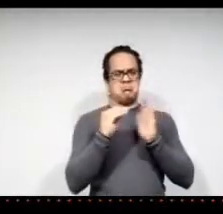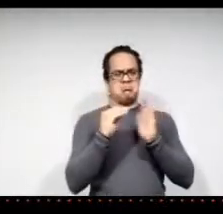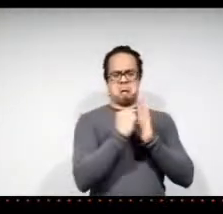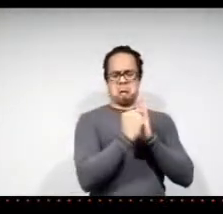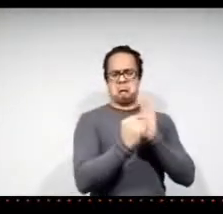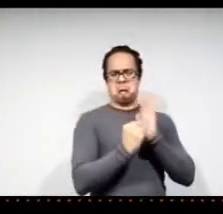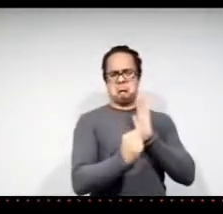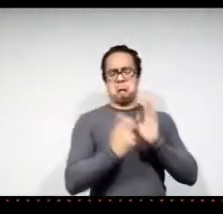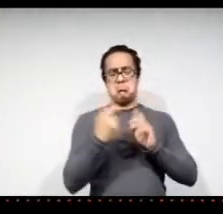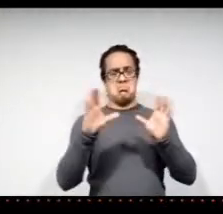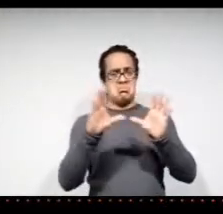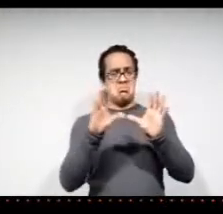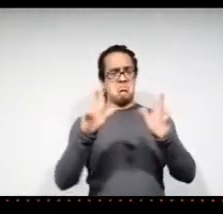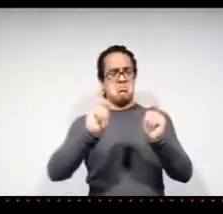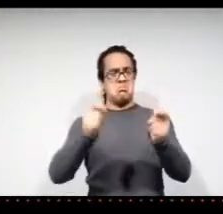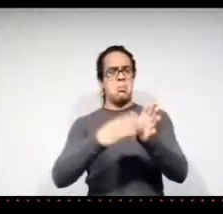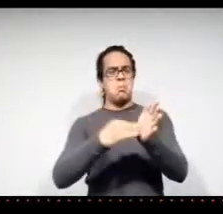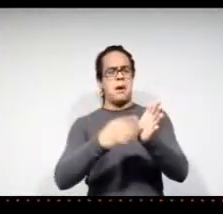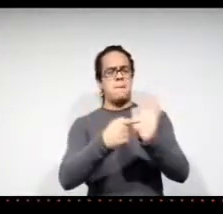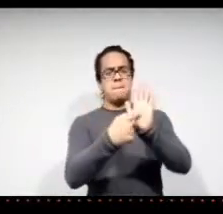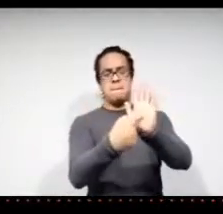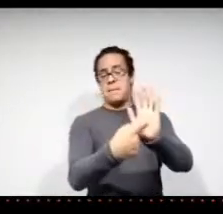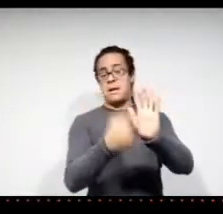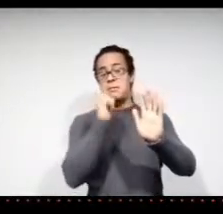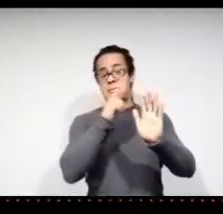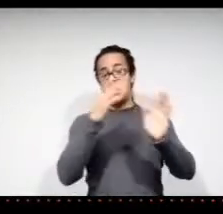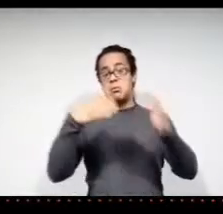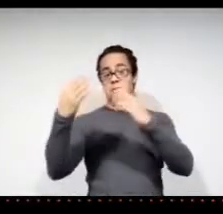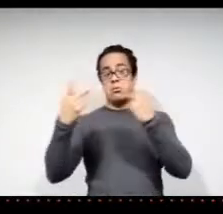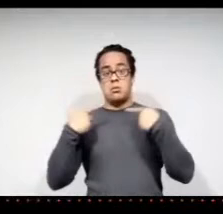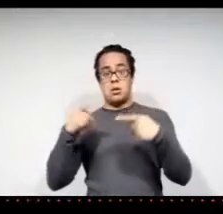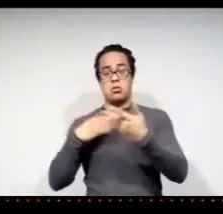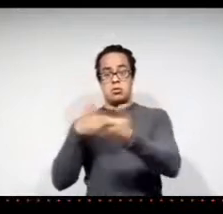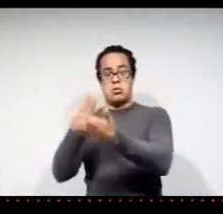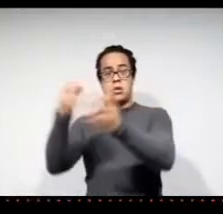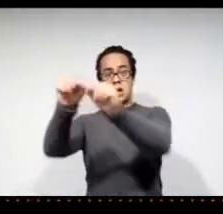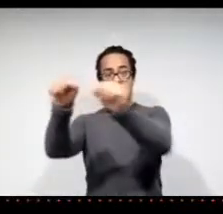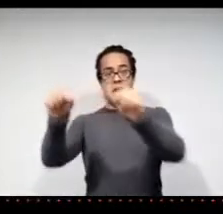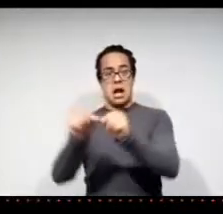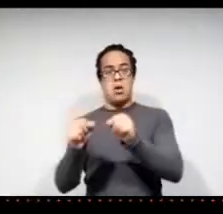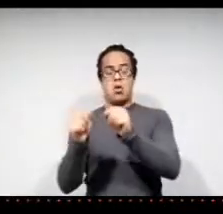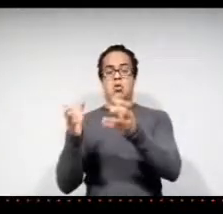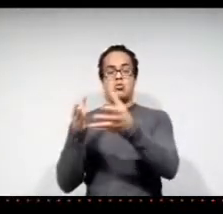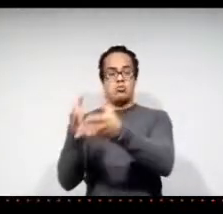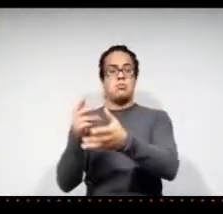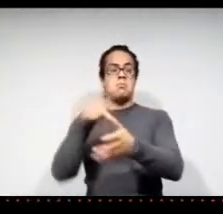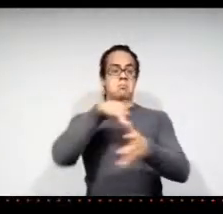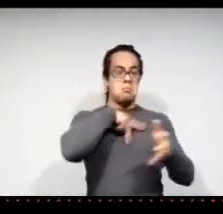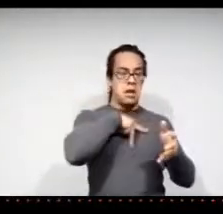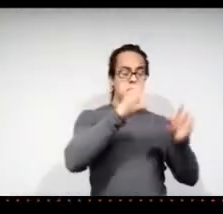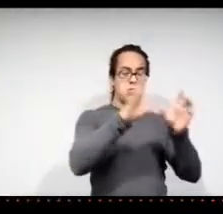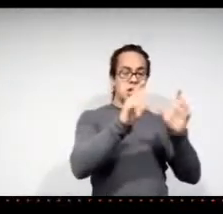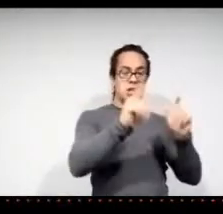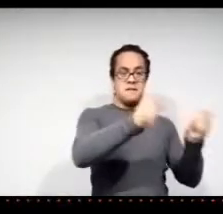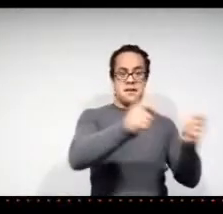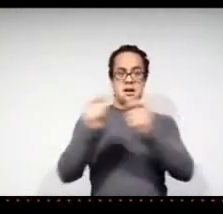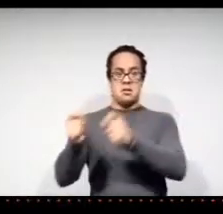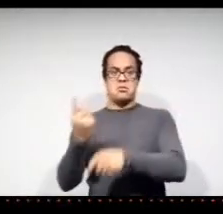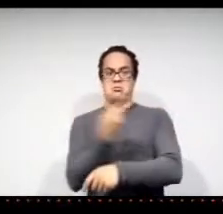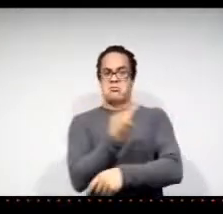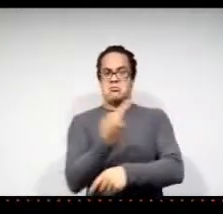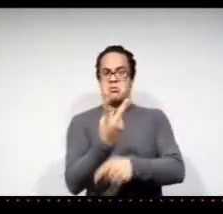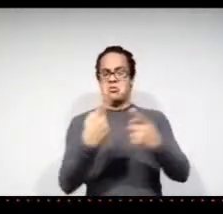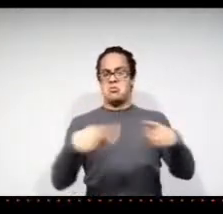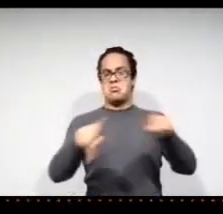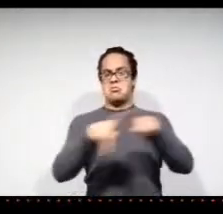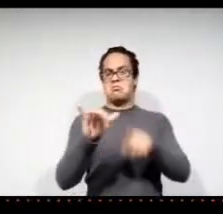el documento que se me dio fue el mismo que se les da a los que lo hacían cara a cara, ¿no? Entonces, esto me trae esta premisa también, que